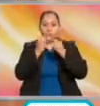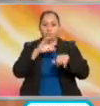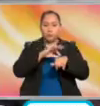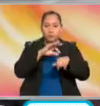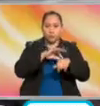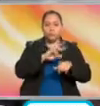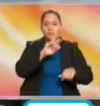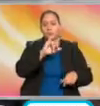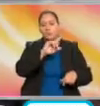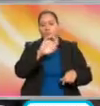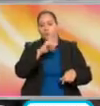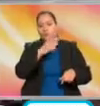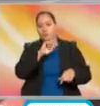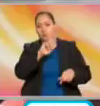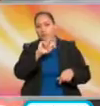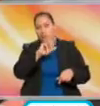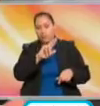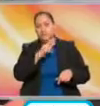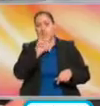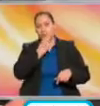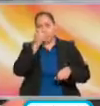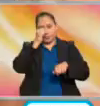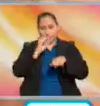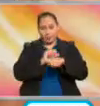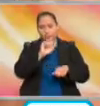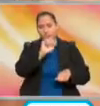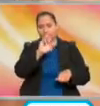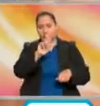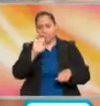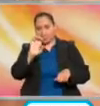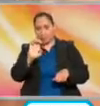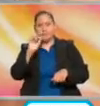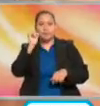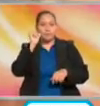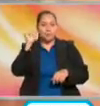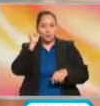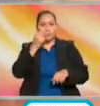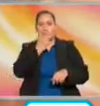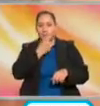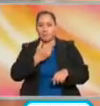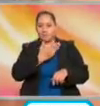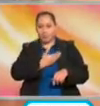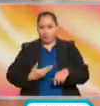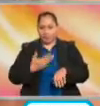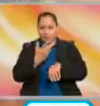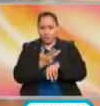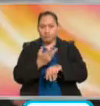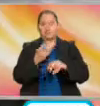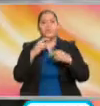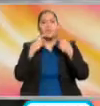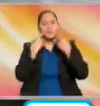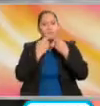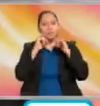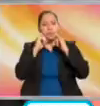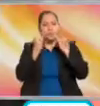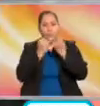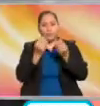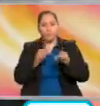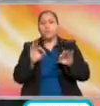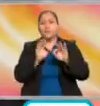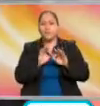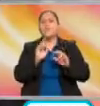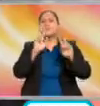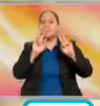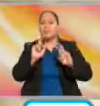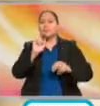Videgaray, nuestro secretario de Relaciones Exteriores, con su homólogo en Estados Unidos el día de ayer. Sí, Enrique, precisamente. una reunión importante. ¿Qué se trató, licenciado? Así Háblenos es. un poco.